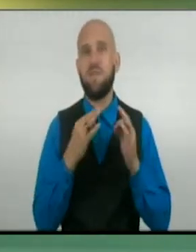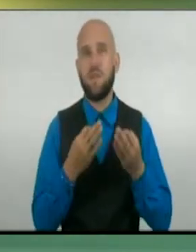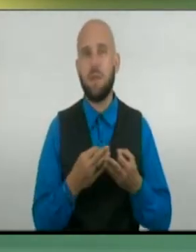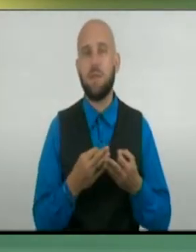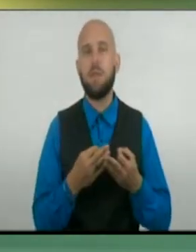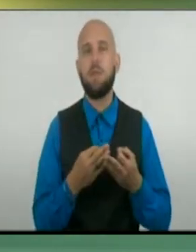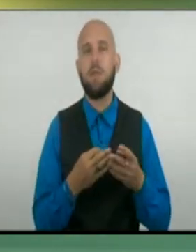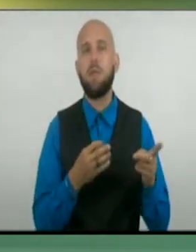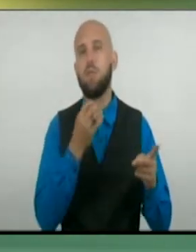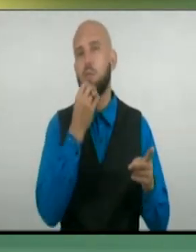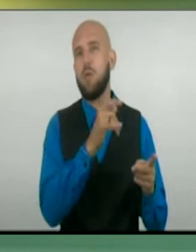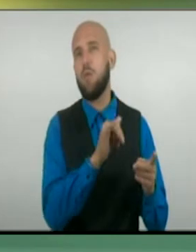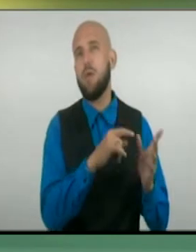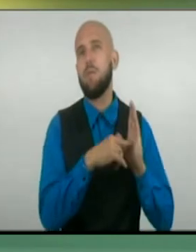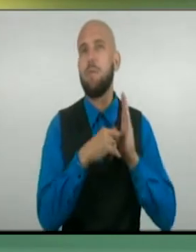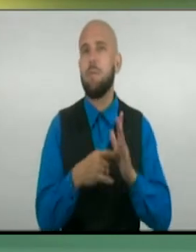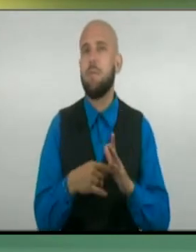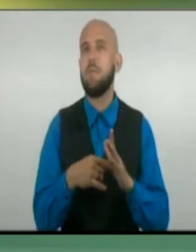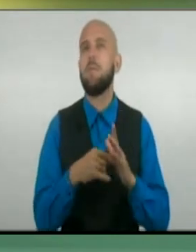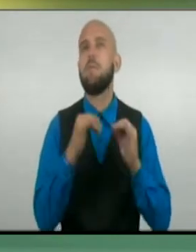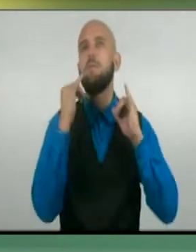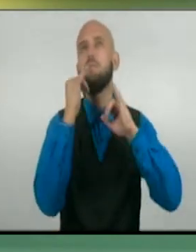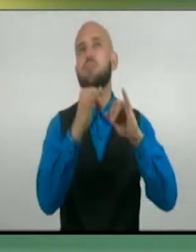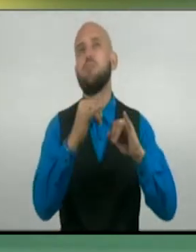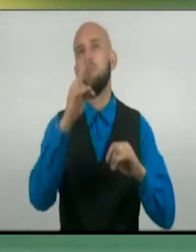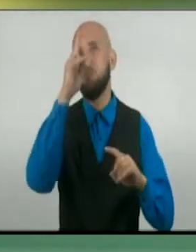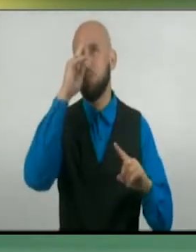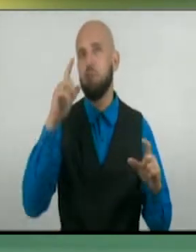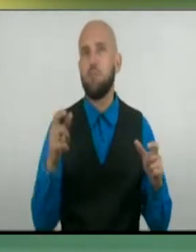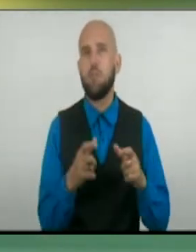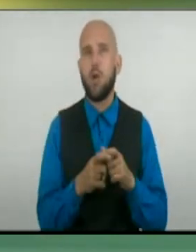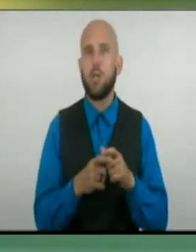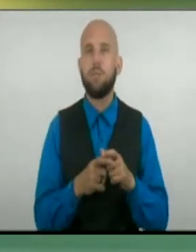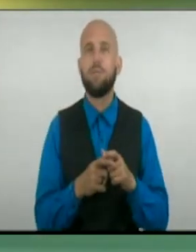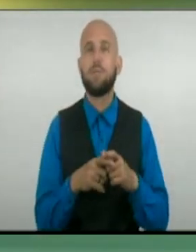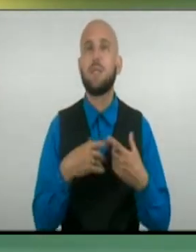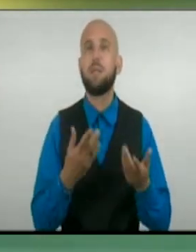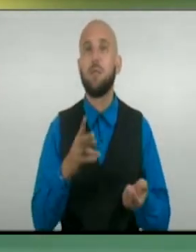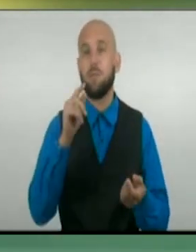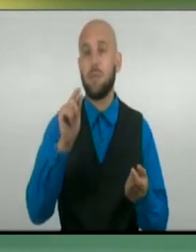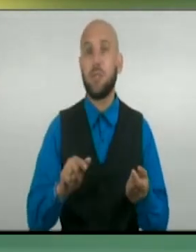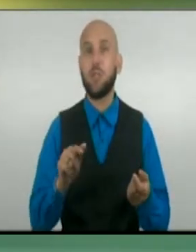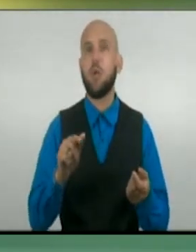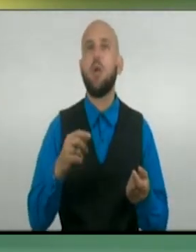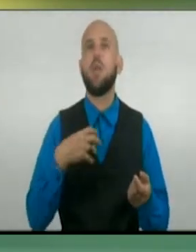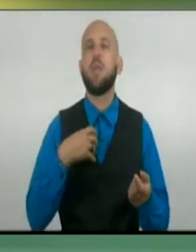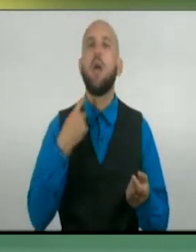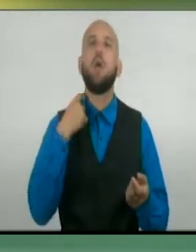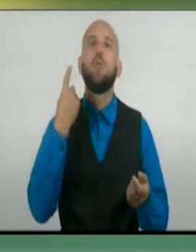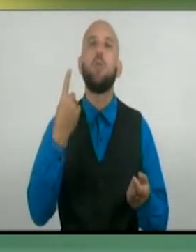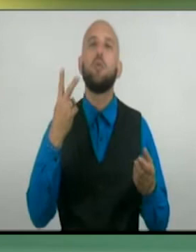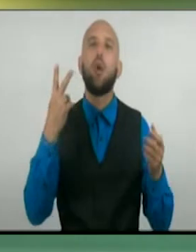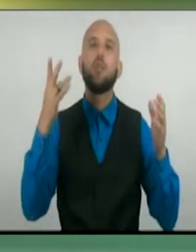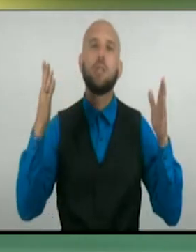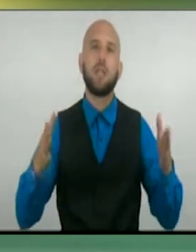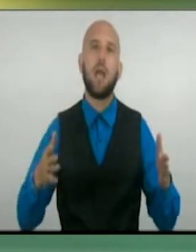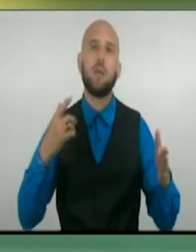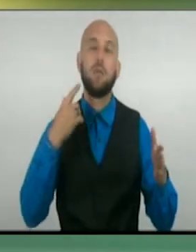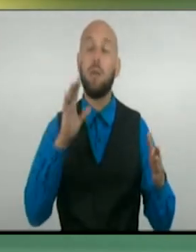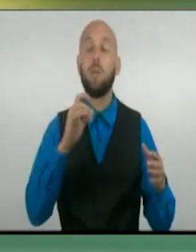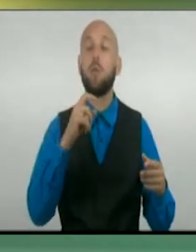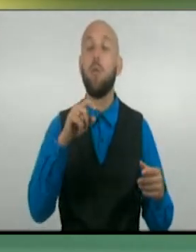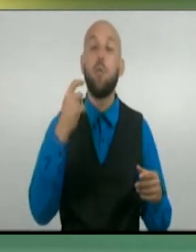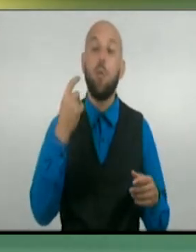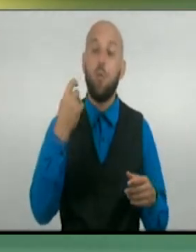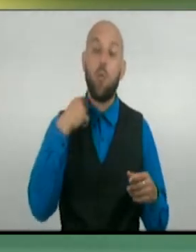asistencia lo dispensar y si los donantes tienen derecho a que dos veces al año se dispensa dice y tiene